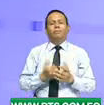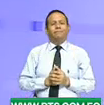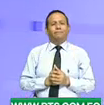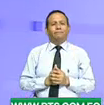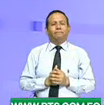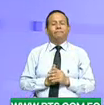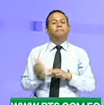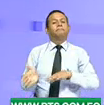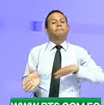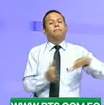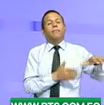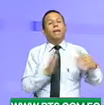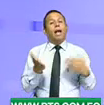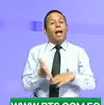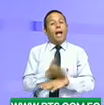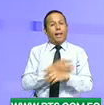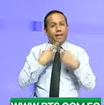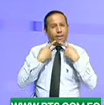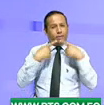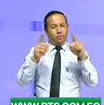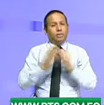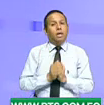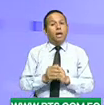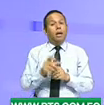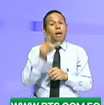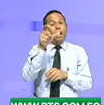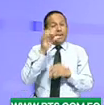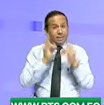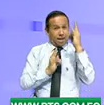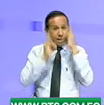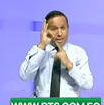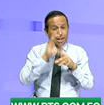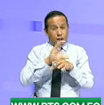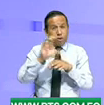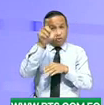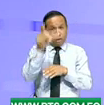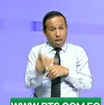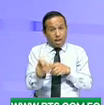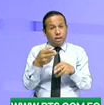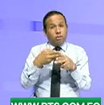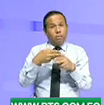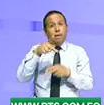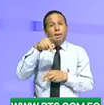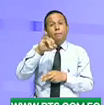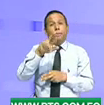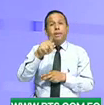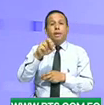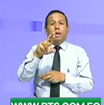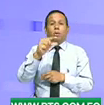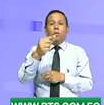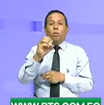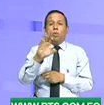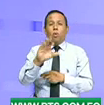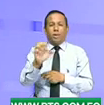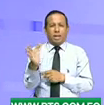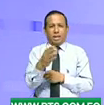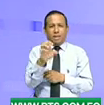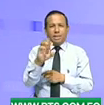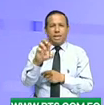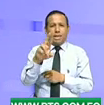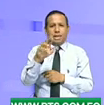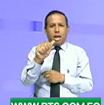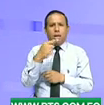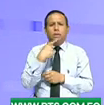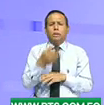Vamos con lo anunciado. El concejal del Cantón Salinas, César Pinargote, pidió disculpas tras la viralización de